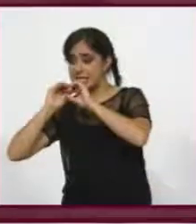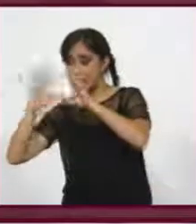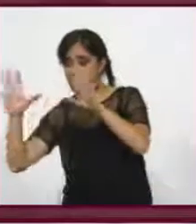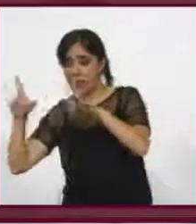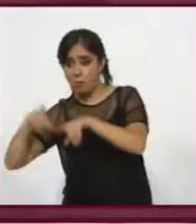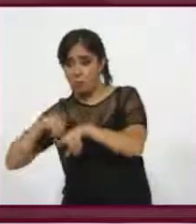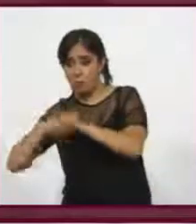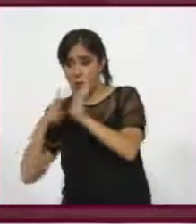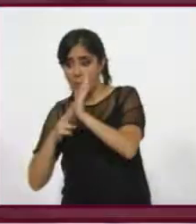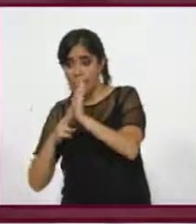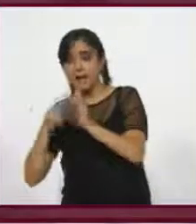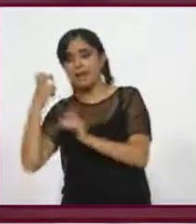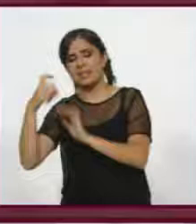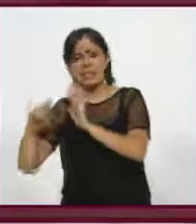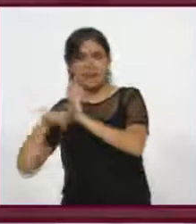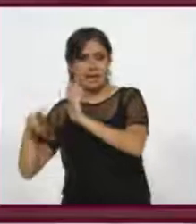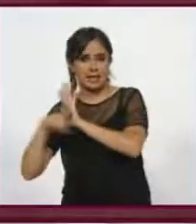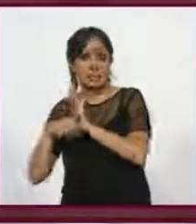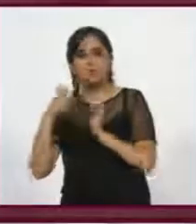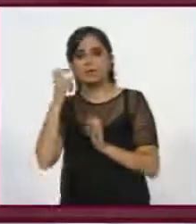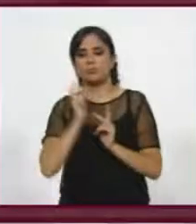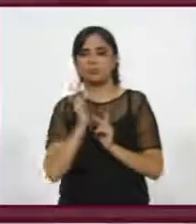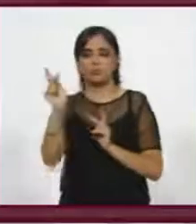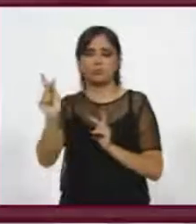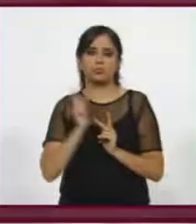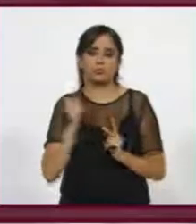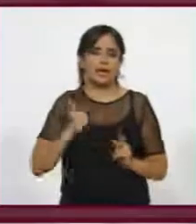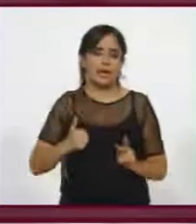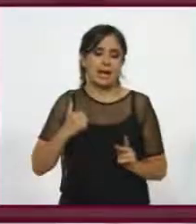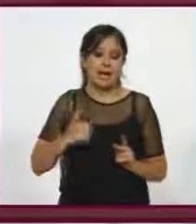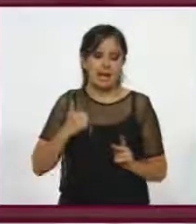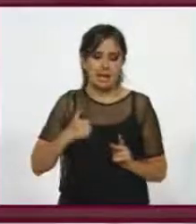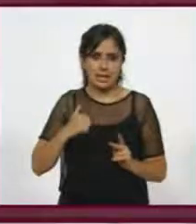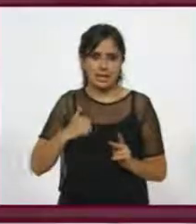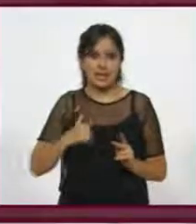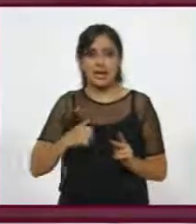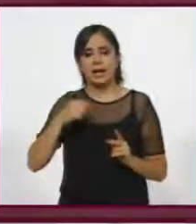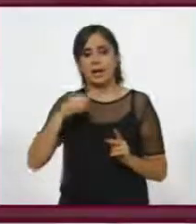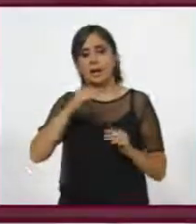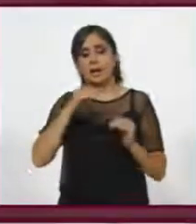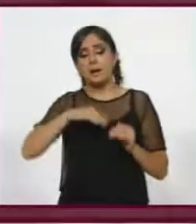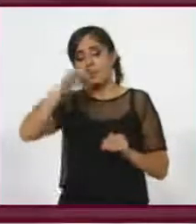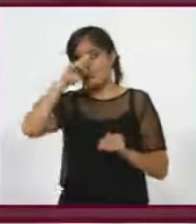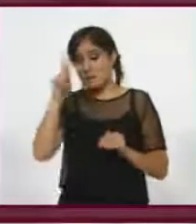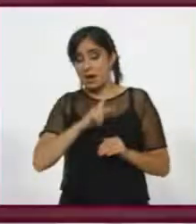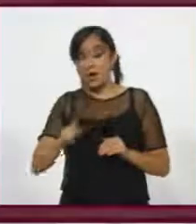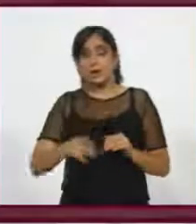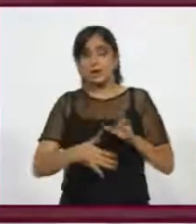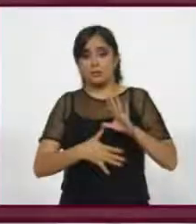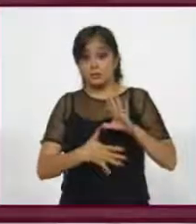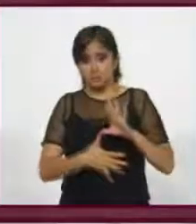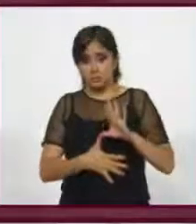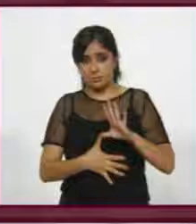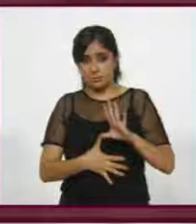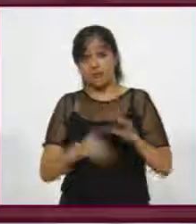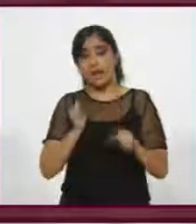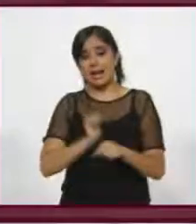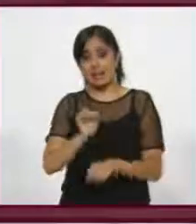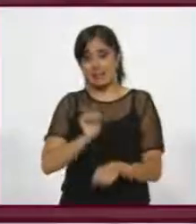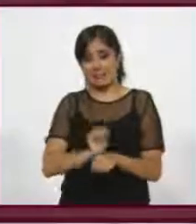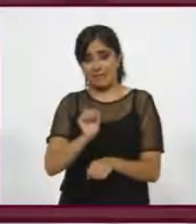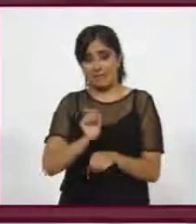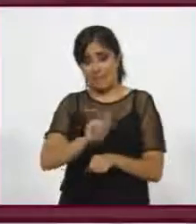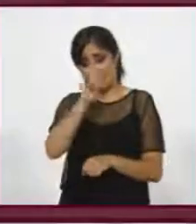estamos prácticamente de manera muy similar que Canadá, pero todavía por debajo. Peor que nosotros en América Latina estaría